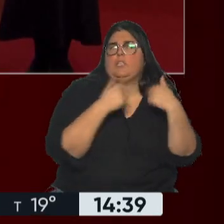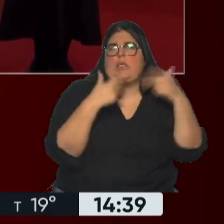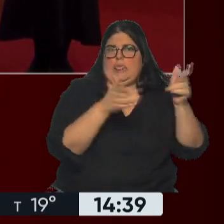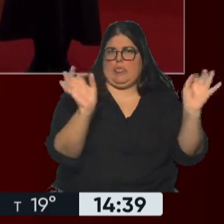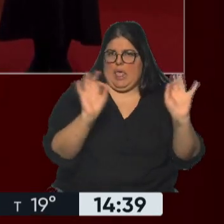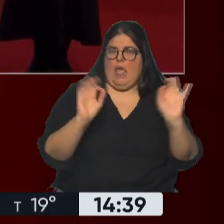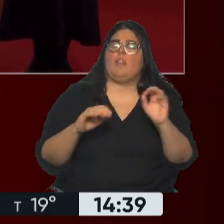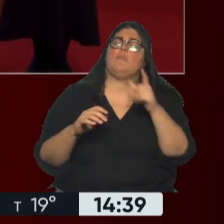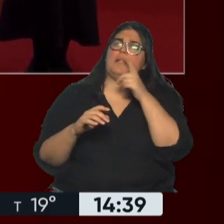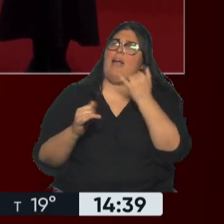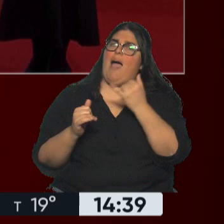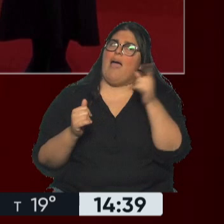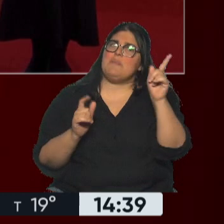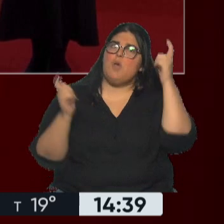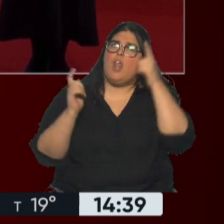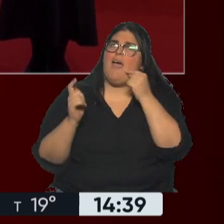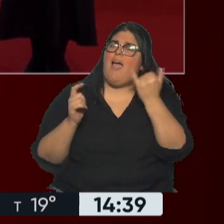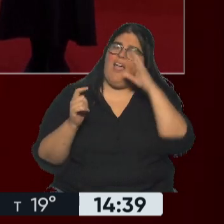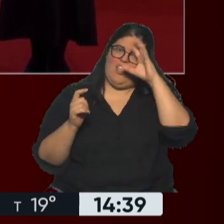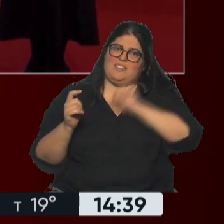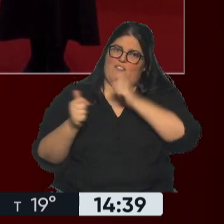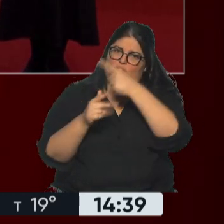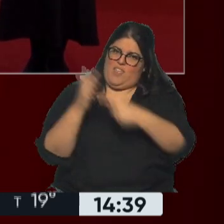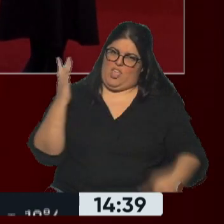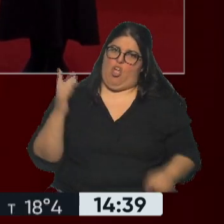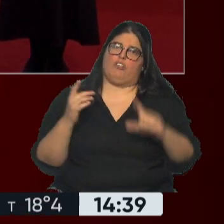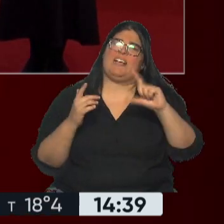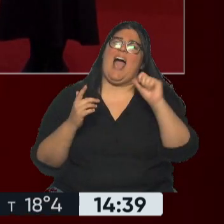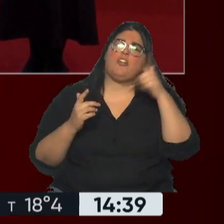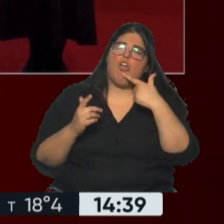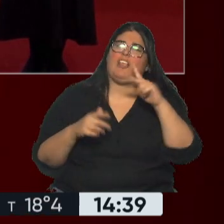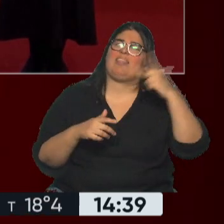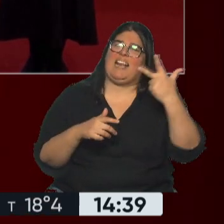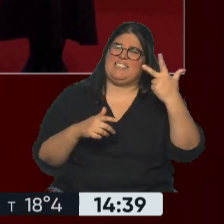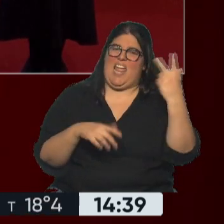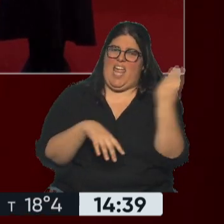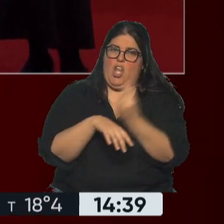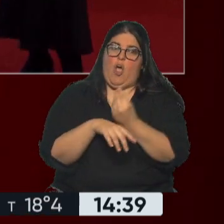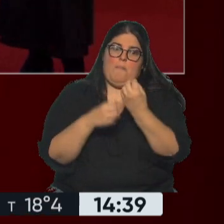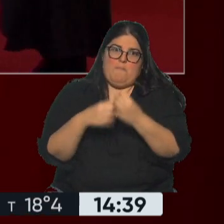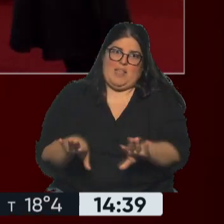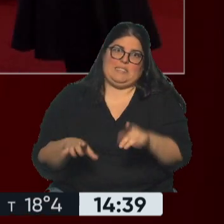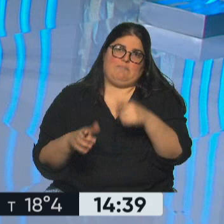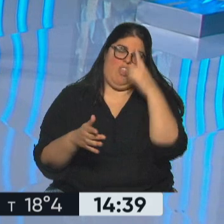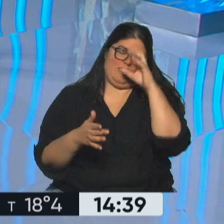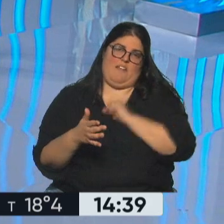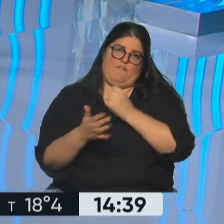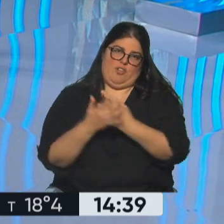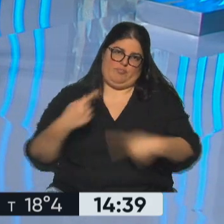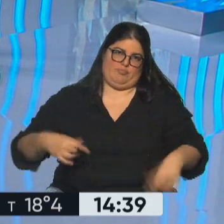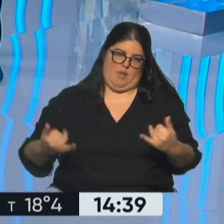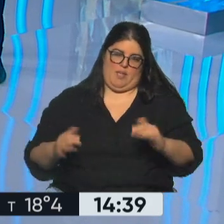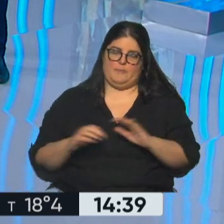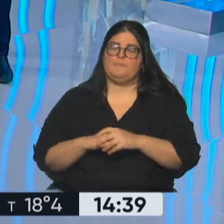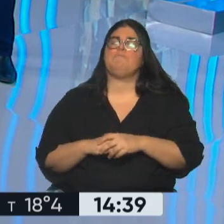tener varios desafíos, me parece, el rey Carlos III en este reinado que recién comienza. Ever.